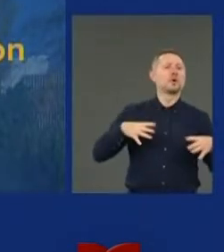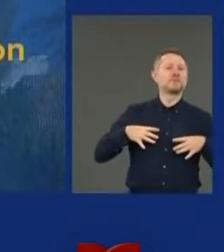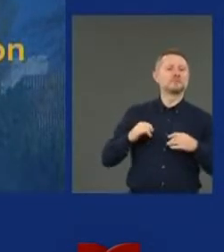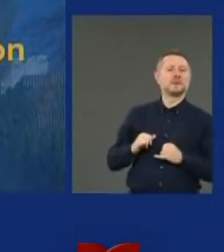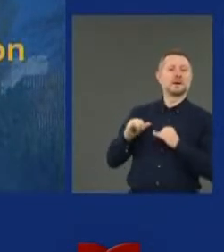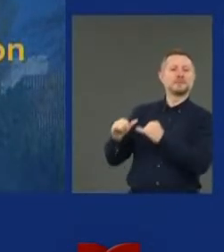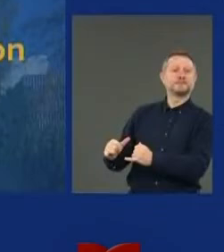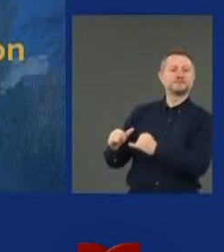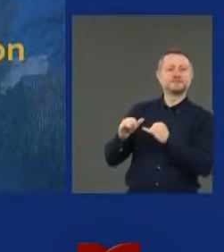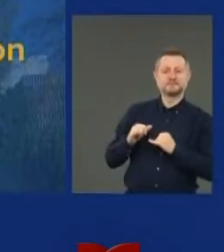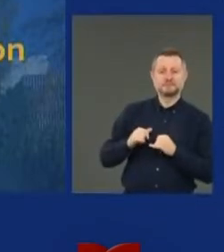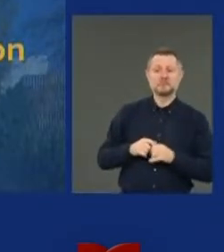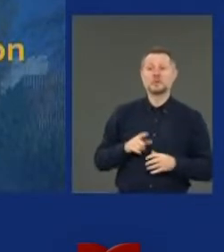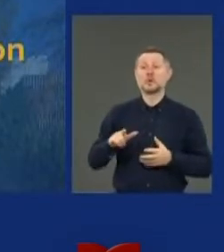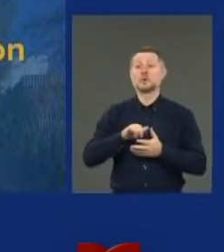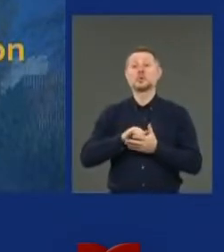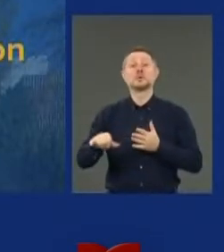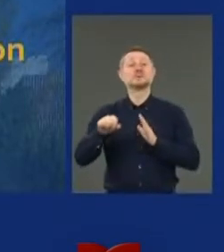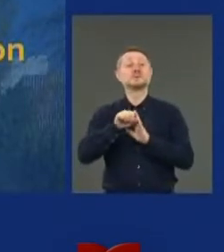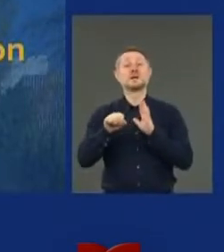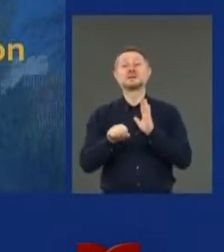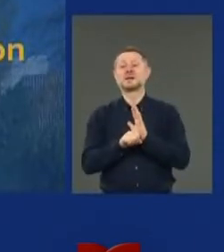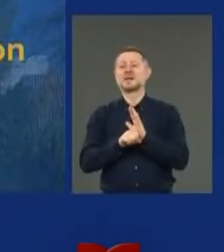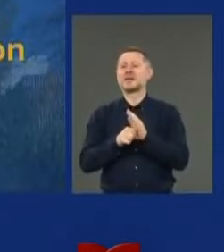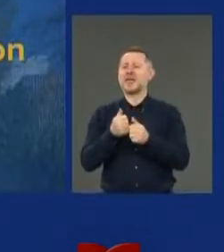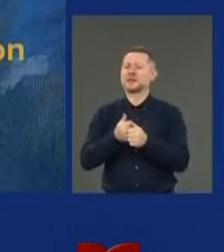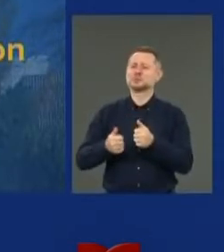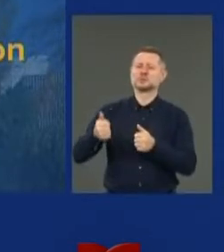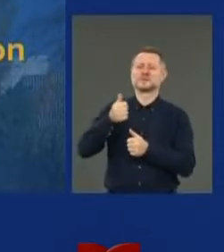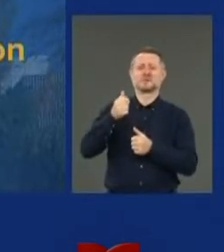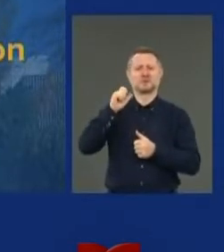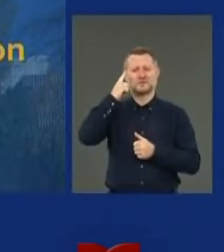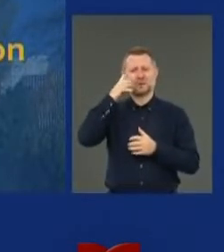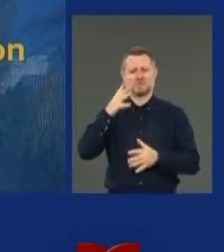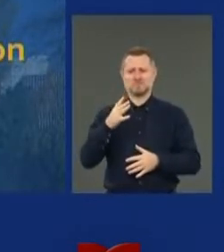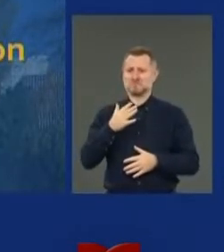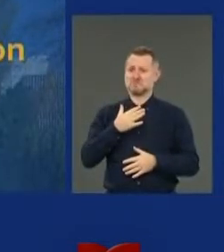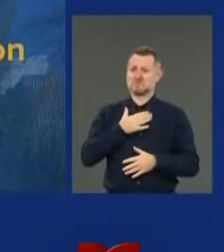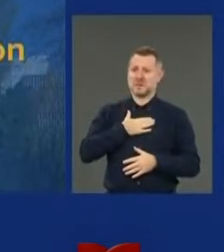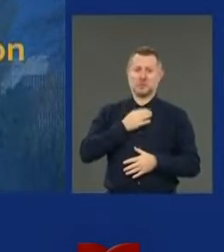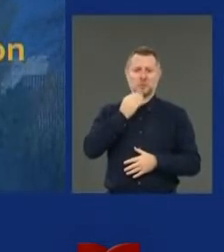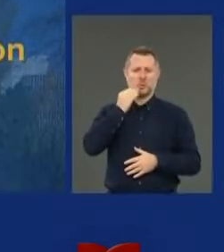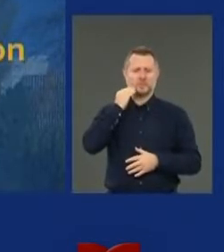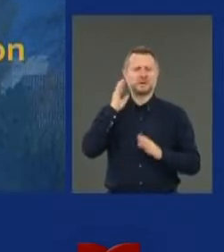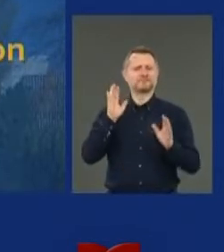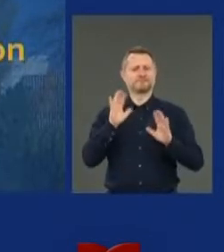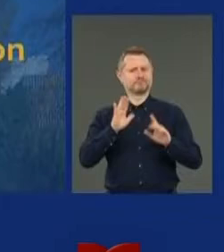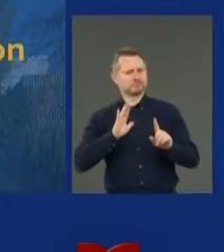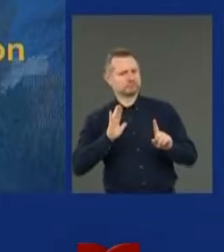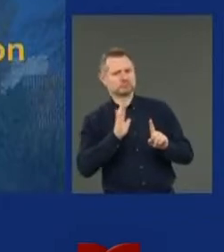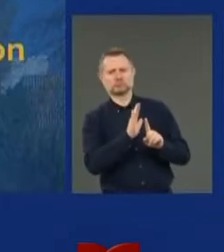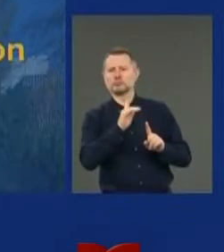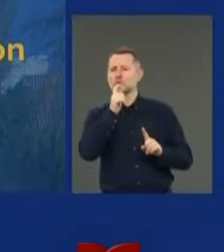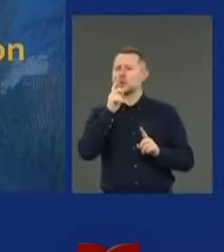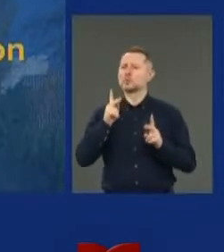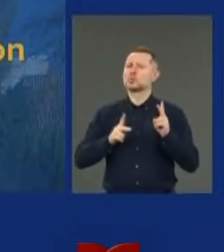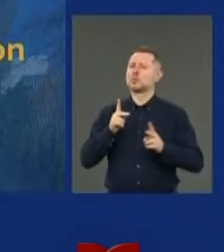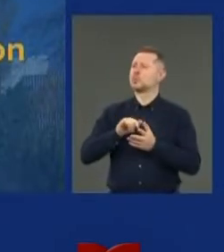libre. Estamos en la mansión ejecutiva de Nueva York. Esta es mi casa, la casa de la